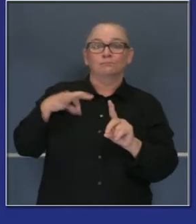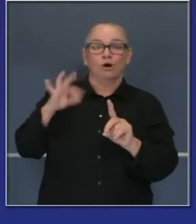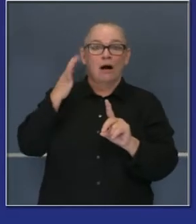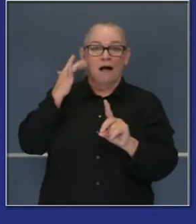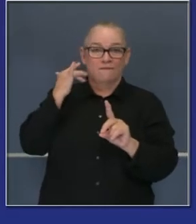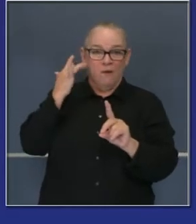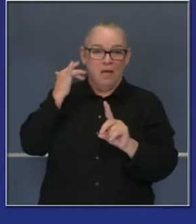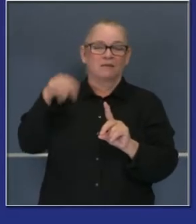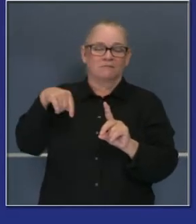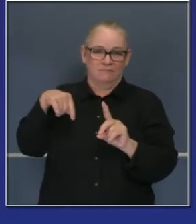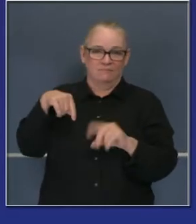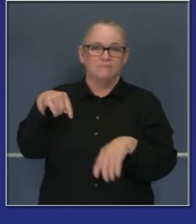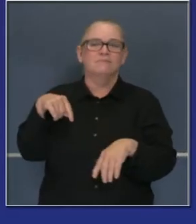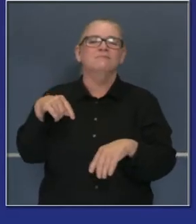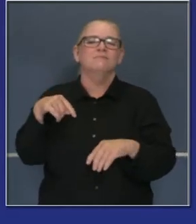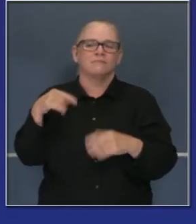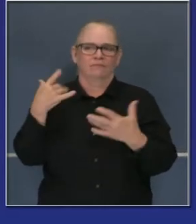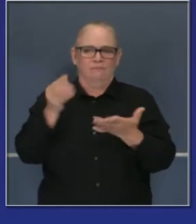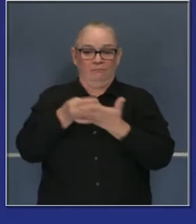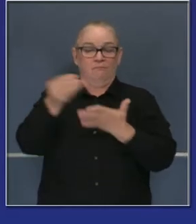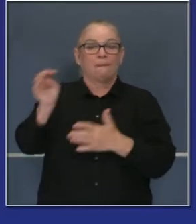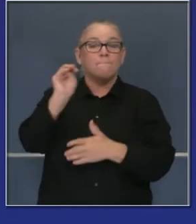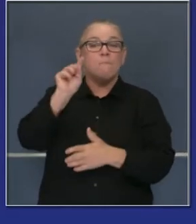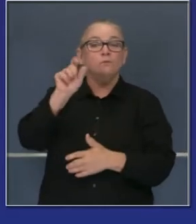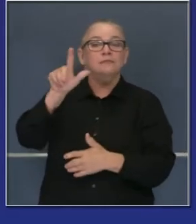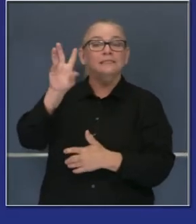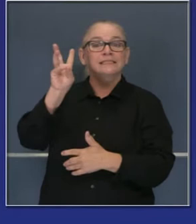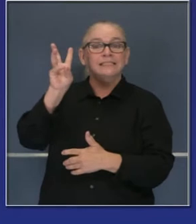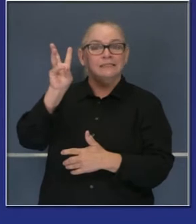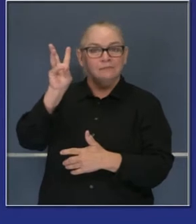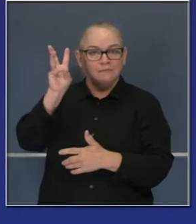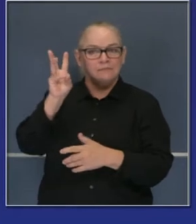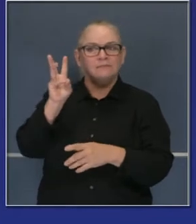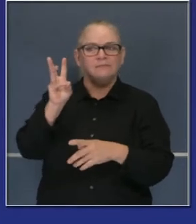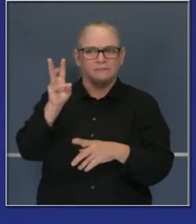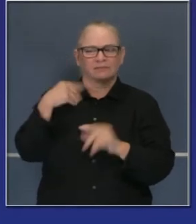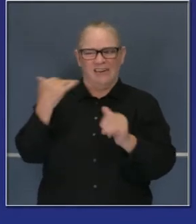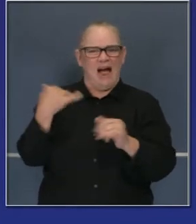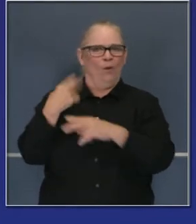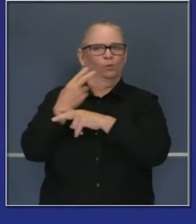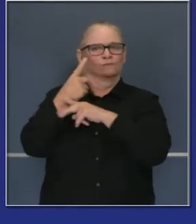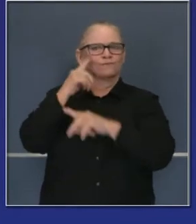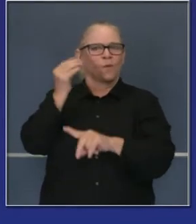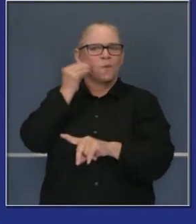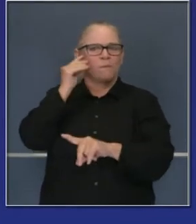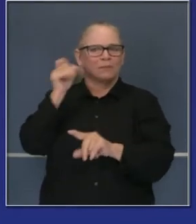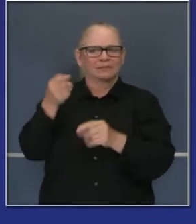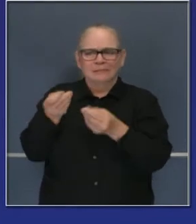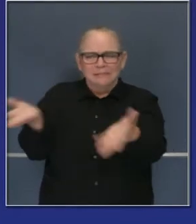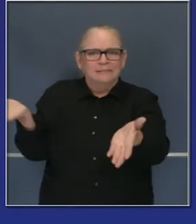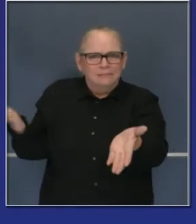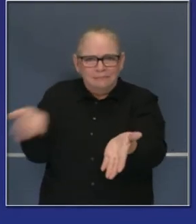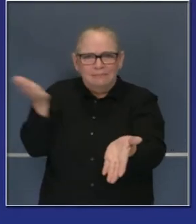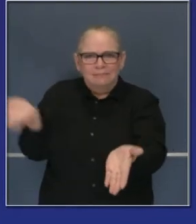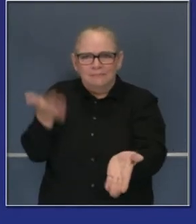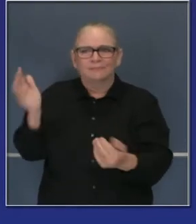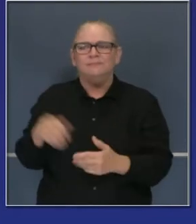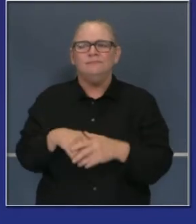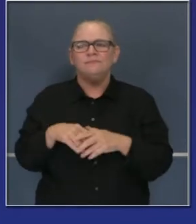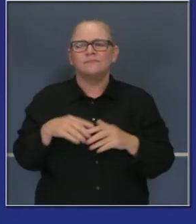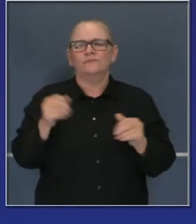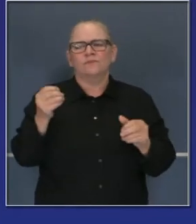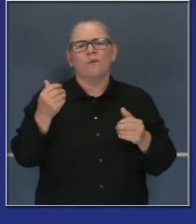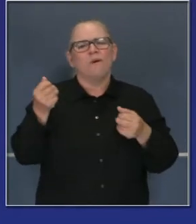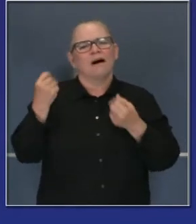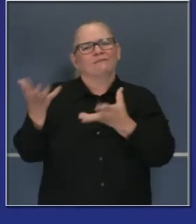o de las grietas del sistema en el condado de mendocino por ejemplo estamos usando viviendas para darle